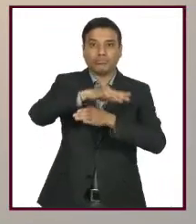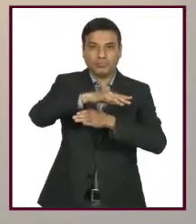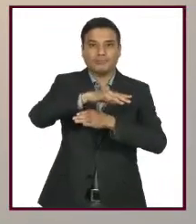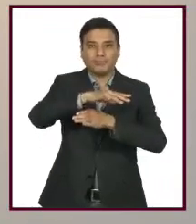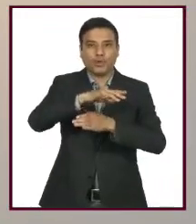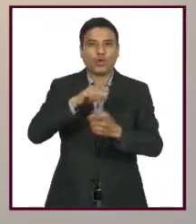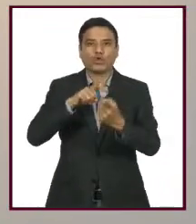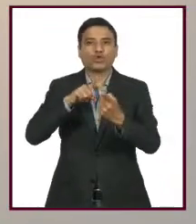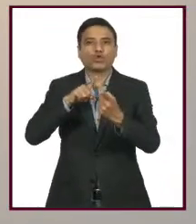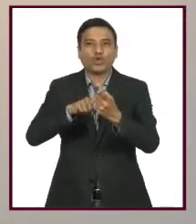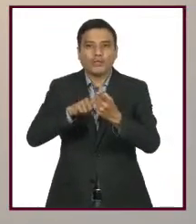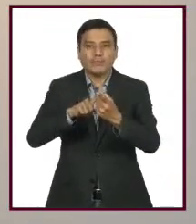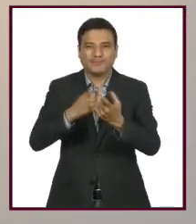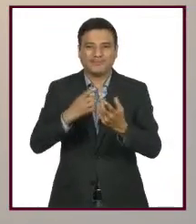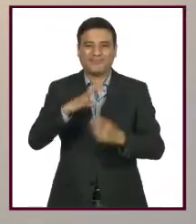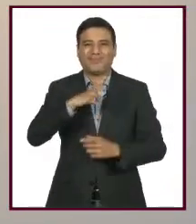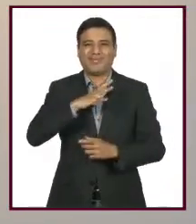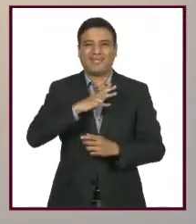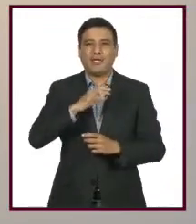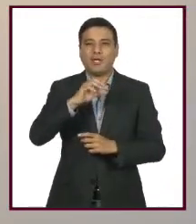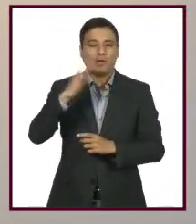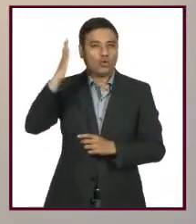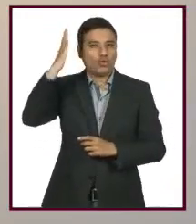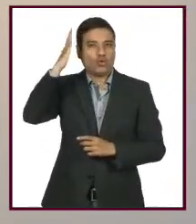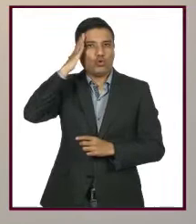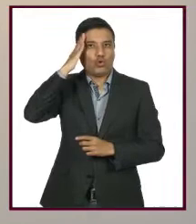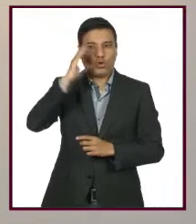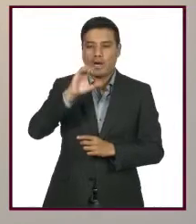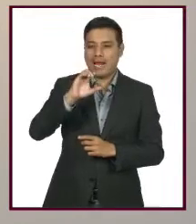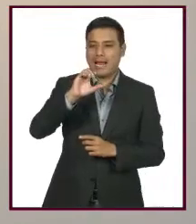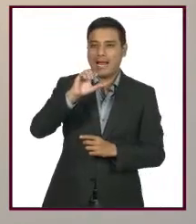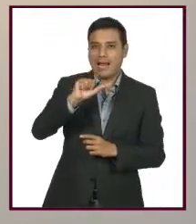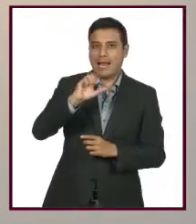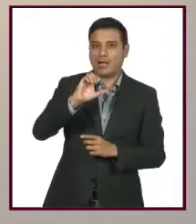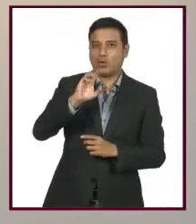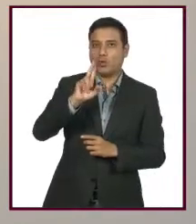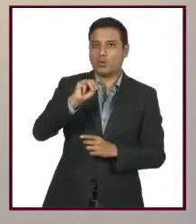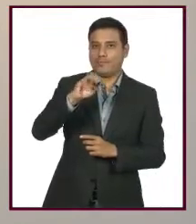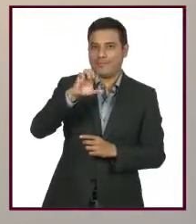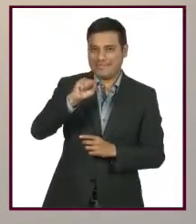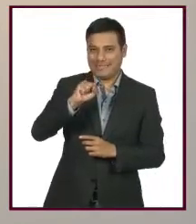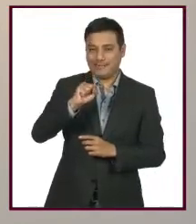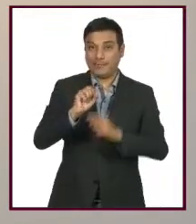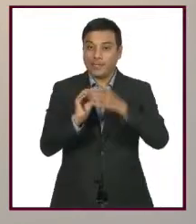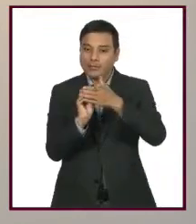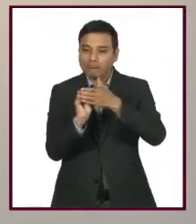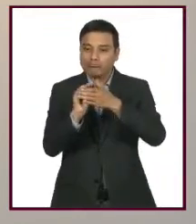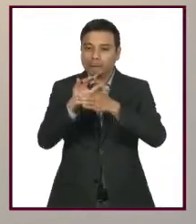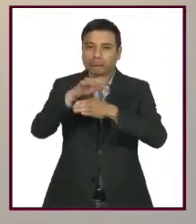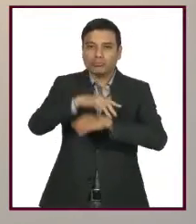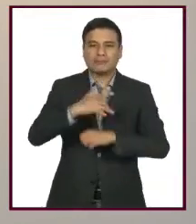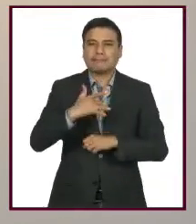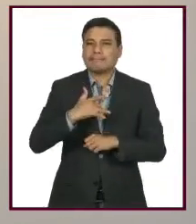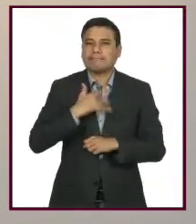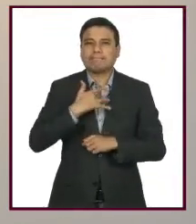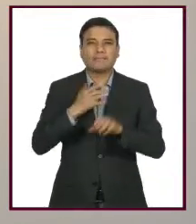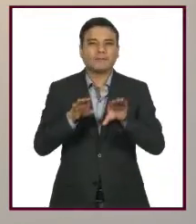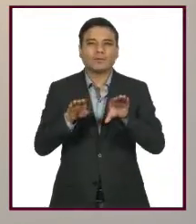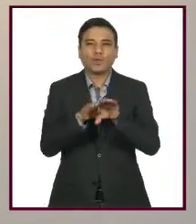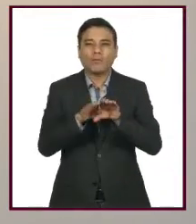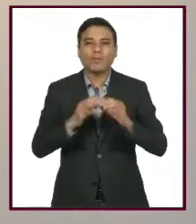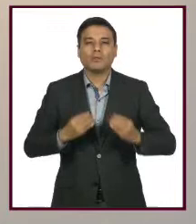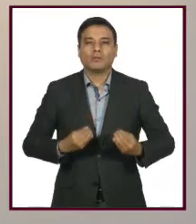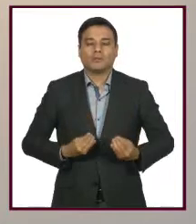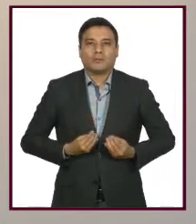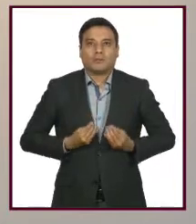en núcleo accumbens. Esto hace que de forma casi inmediata, en cuestión de minutos, se sienta pues una euforia, un